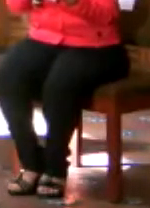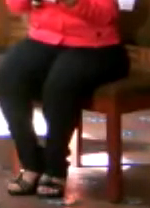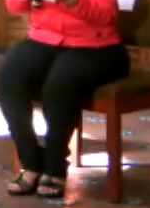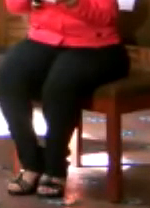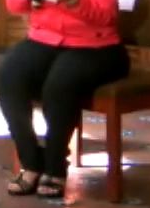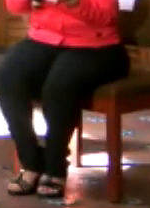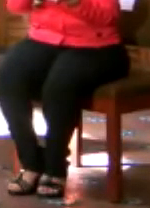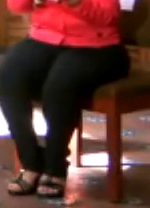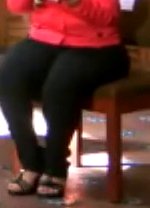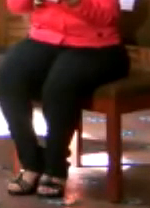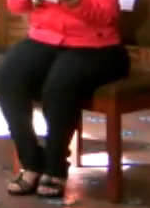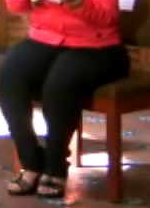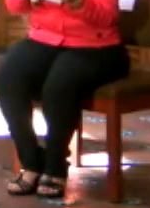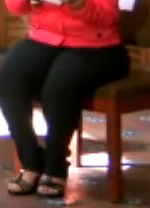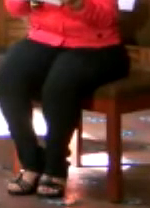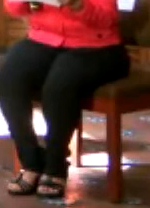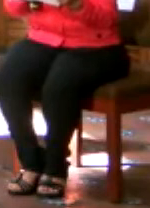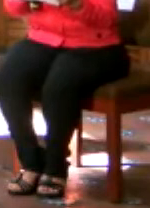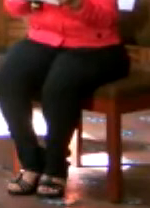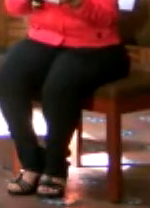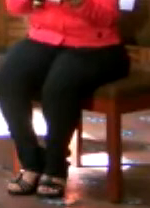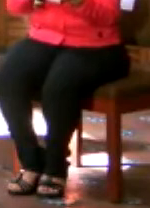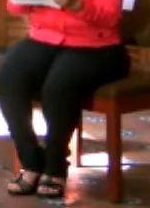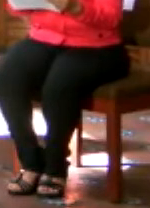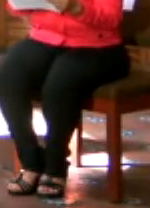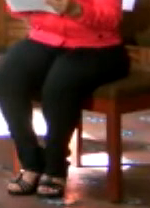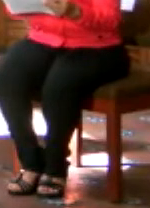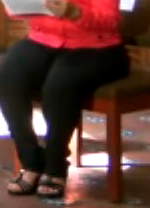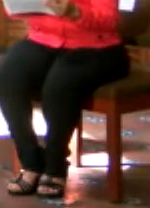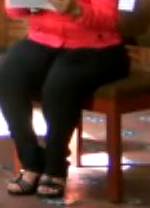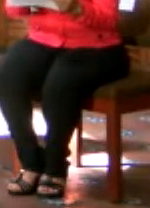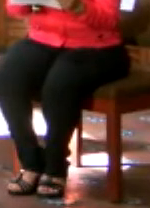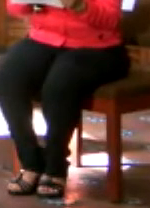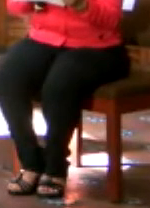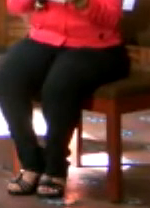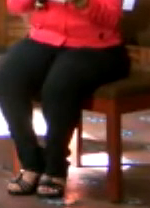y publicaciones, se destaca precisamente referente al derecho a la educación.